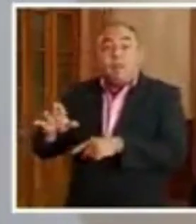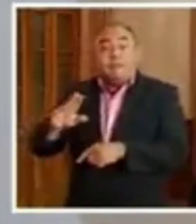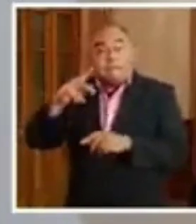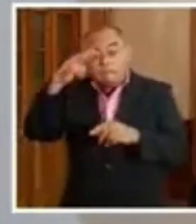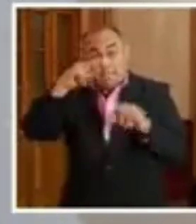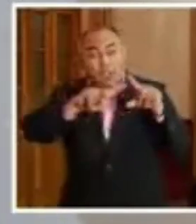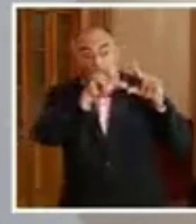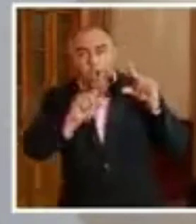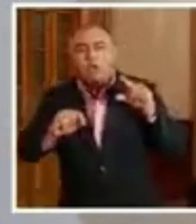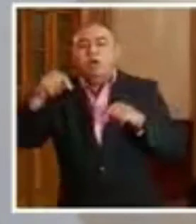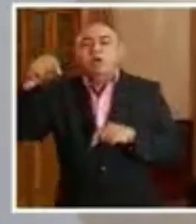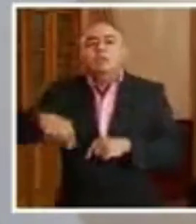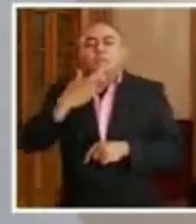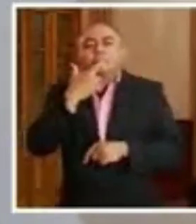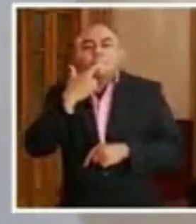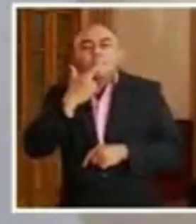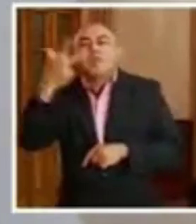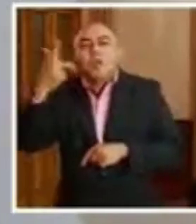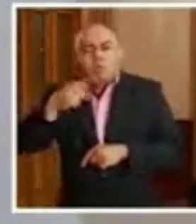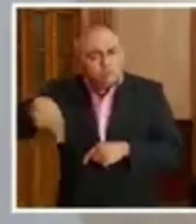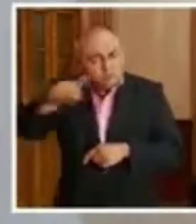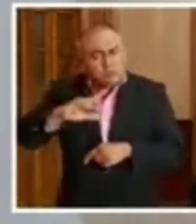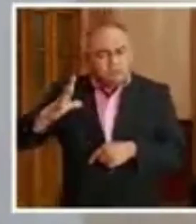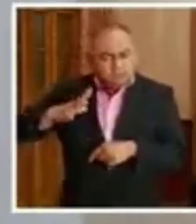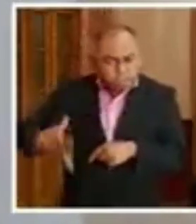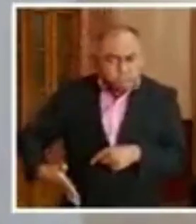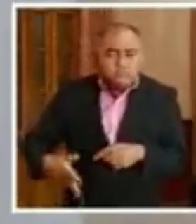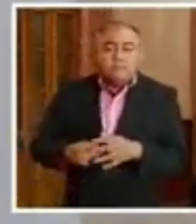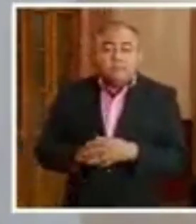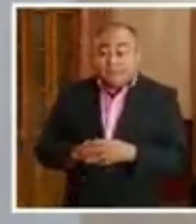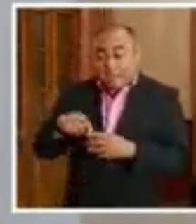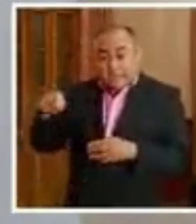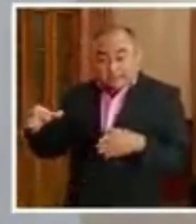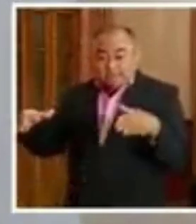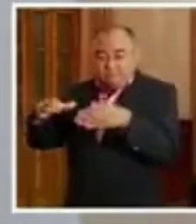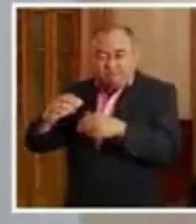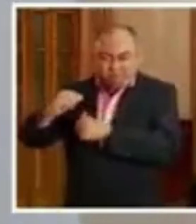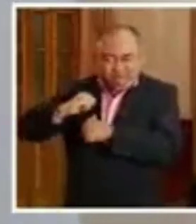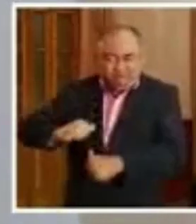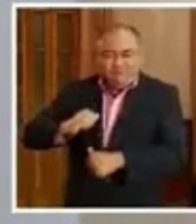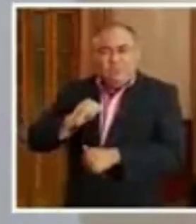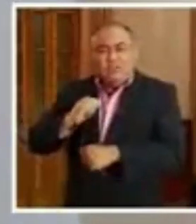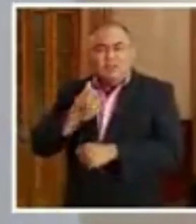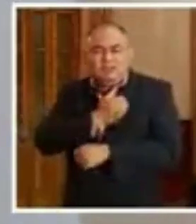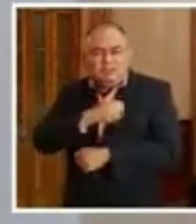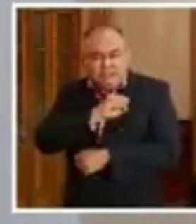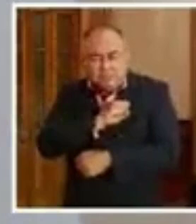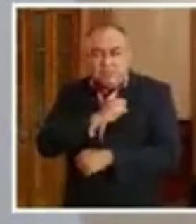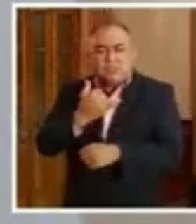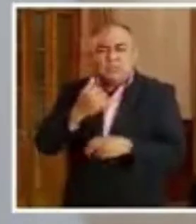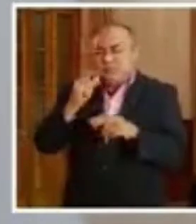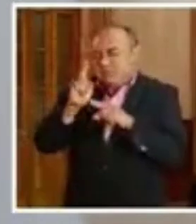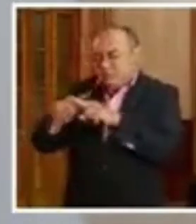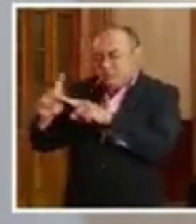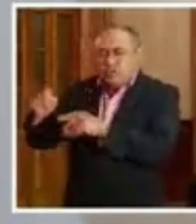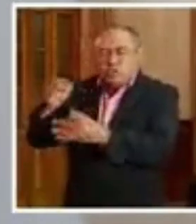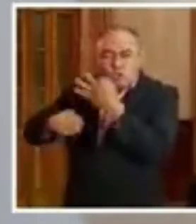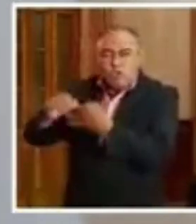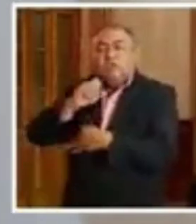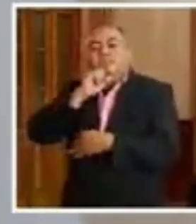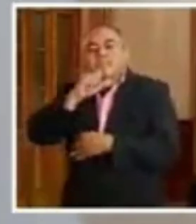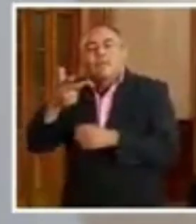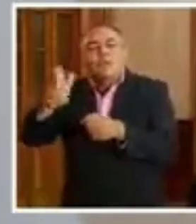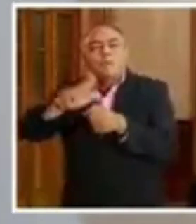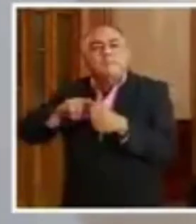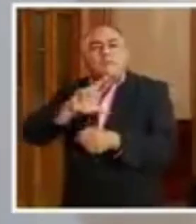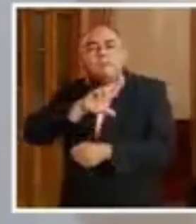orgullosos, el sistema de salud pública y todo el andamiaje y clúster de salud privado es